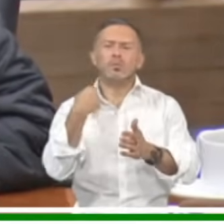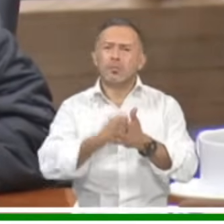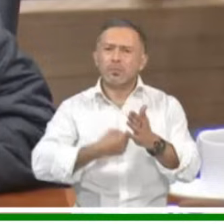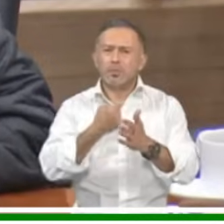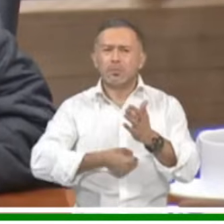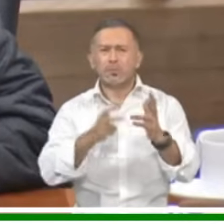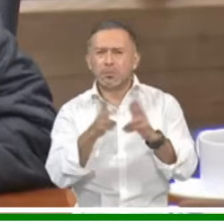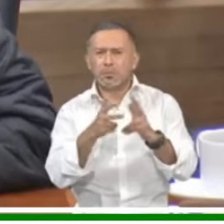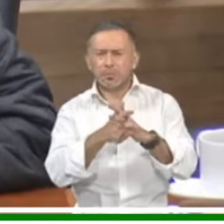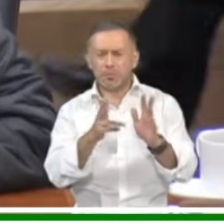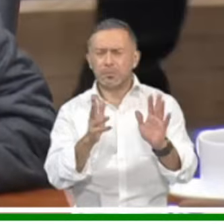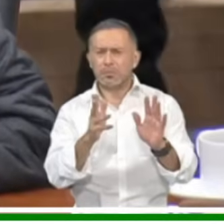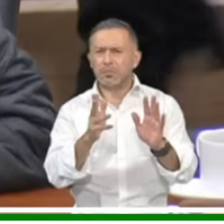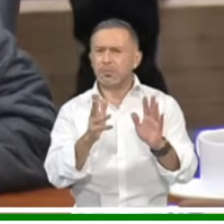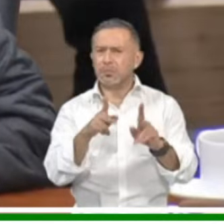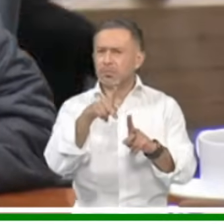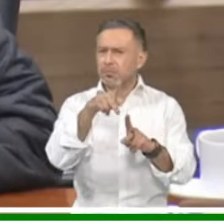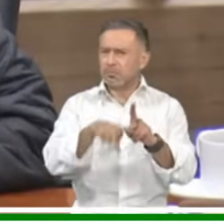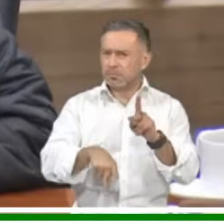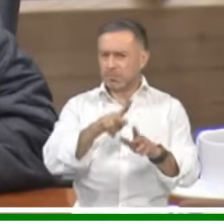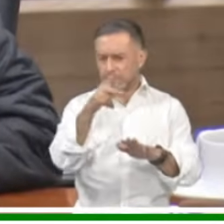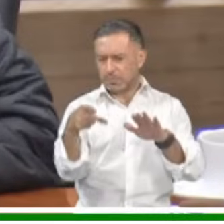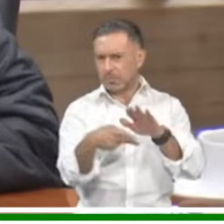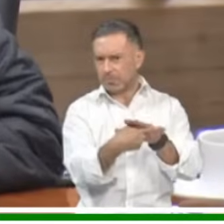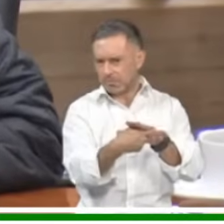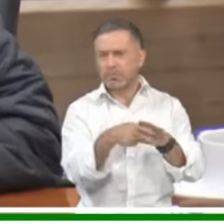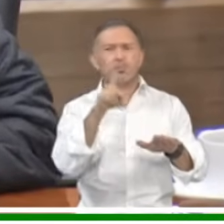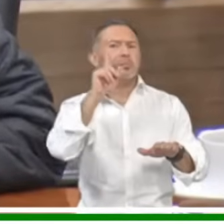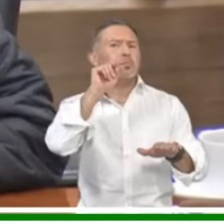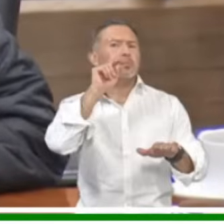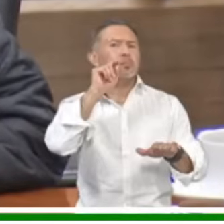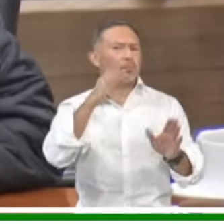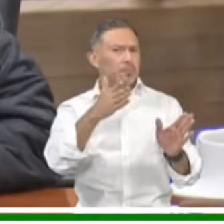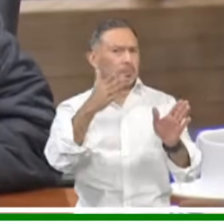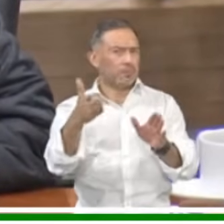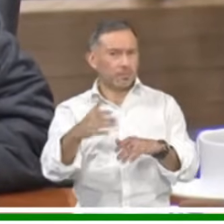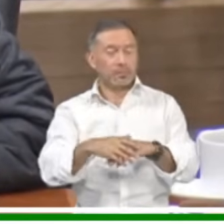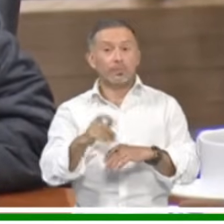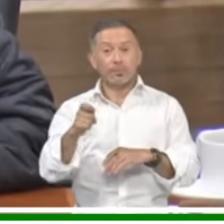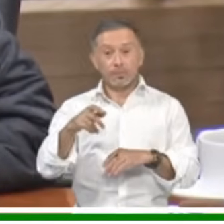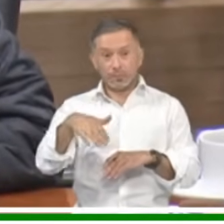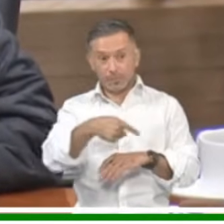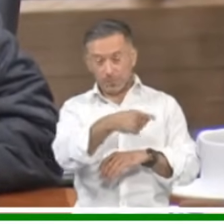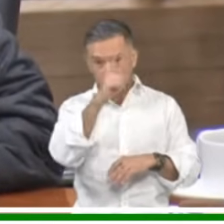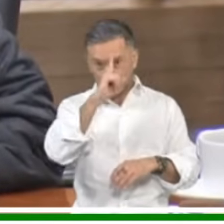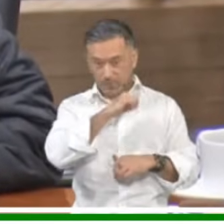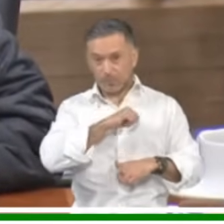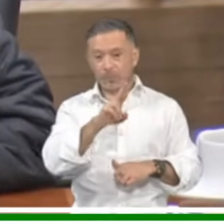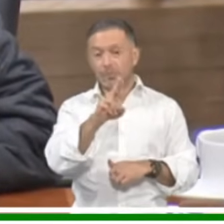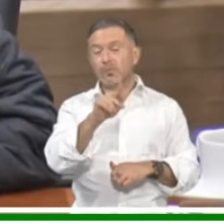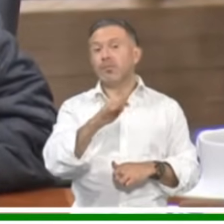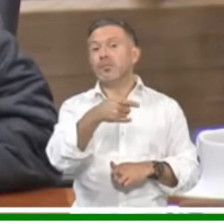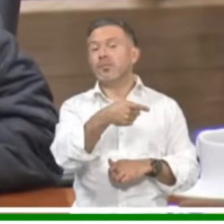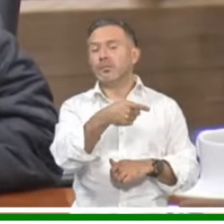mañana, para que las trabajadoras del INE, como lo dijo Uquip, puedan